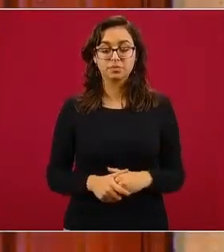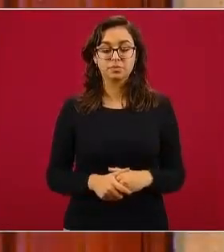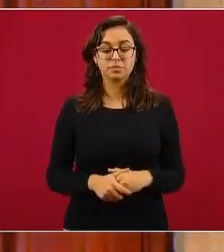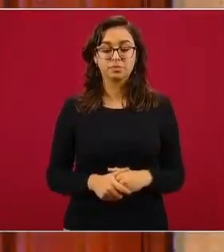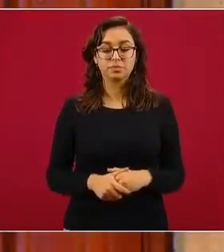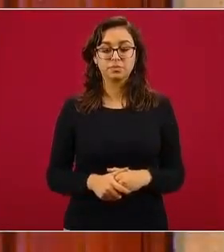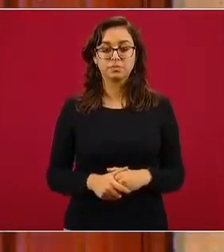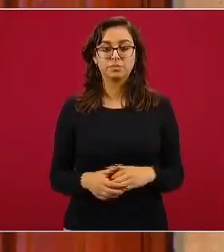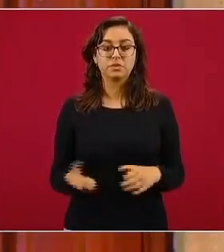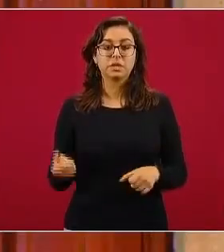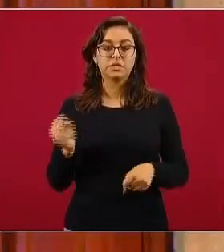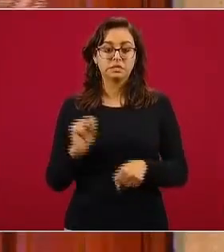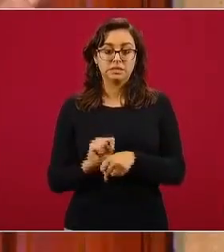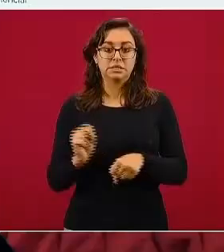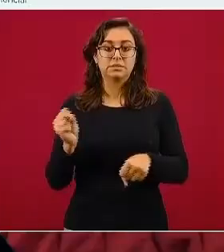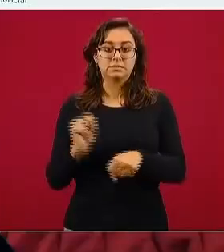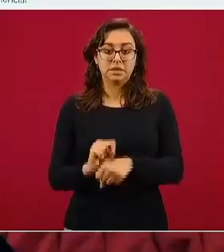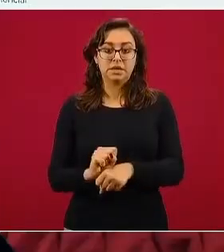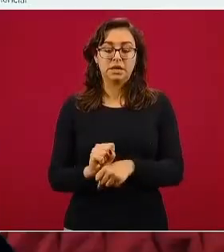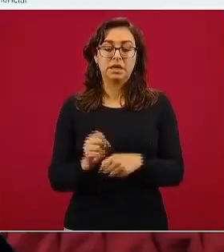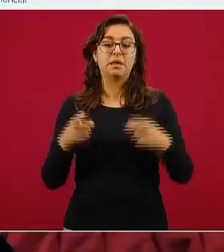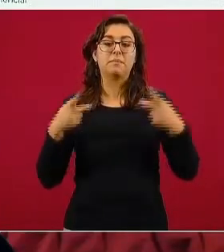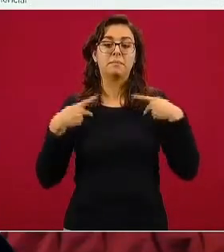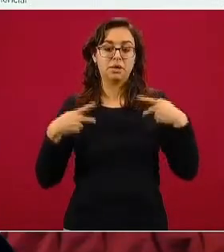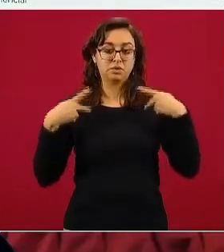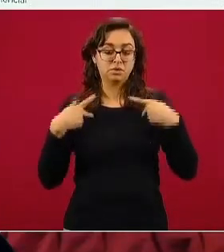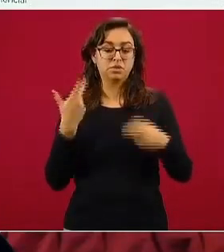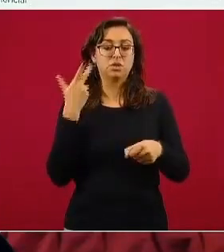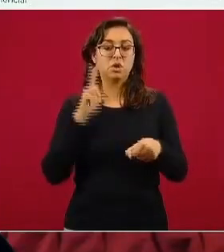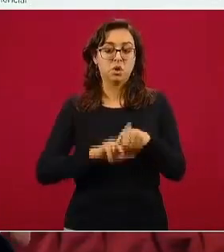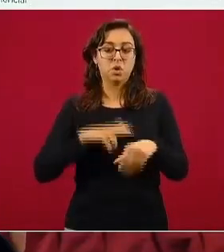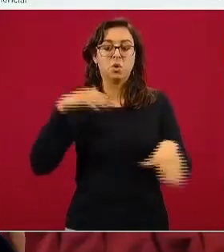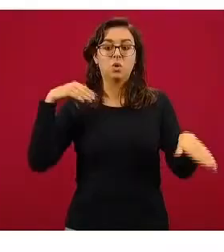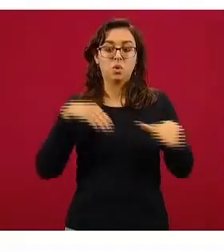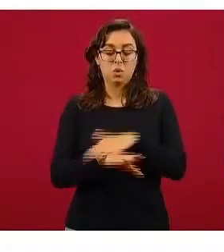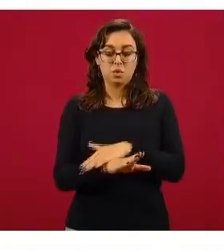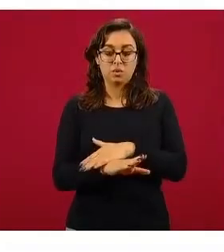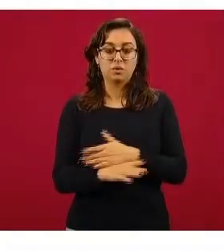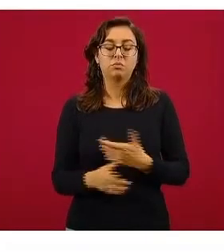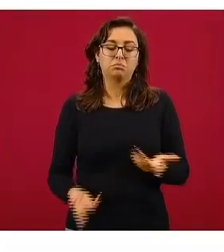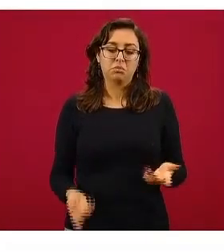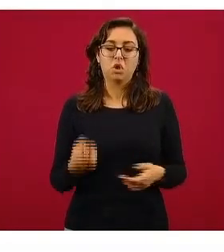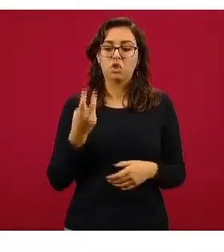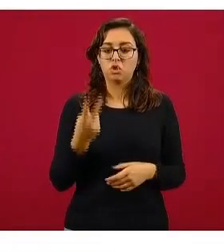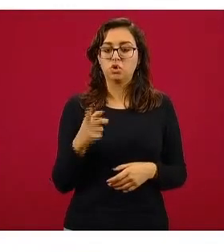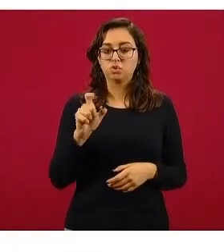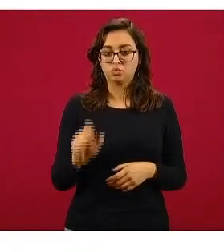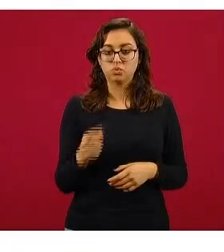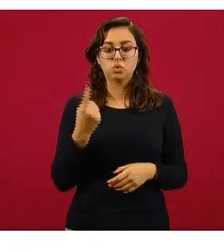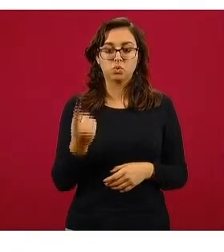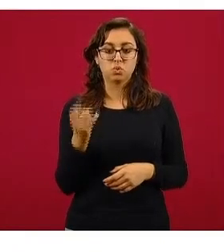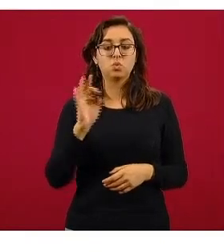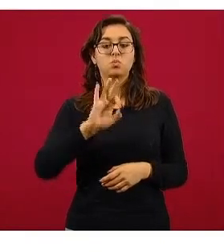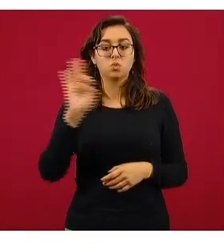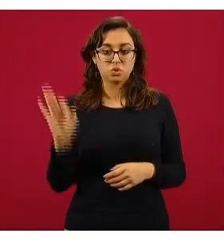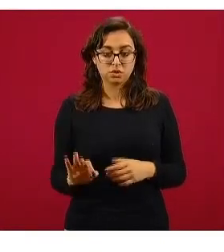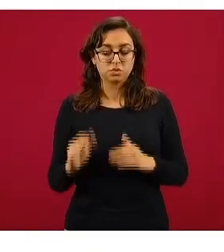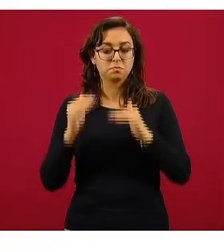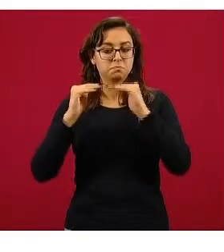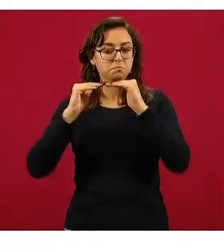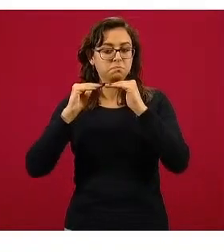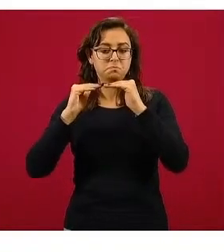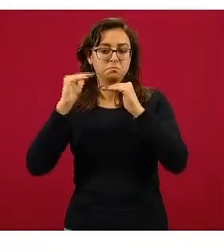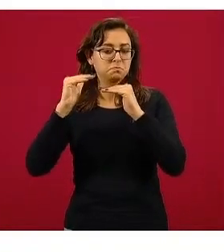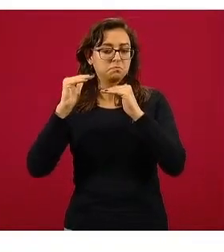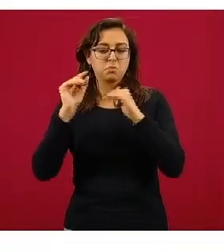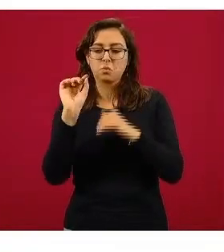cambio semanal precisamente de los casos hospitalizados. Aquí es del 2.1%, es un cambio menor en